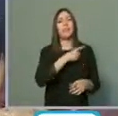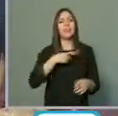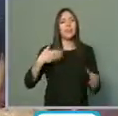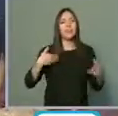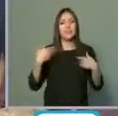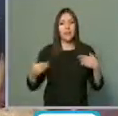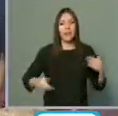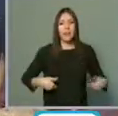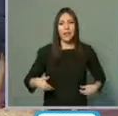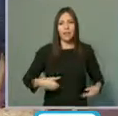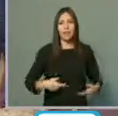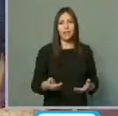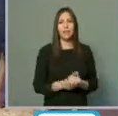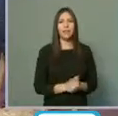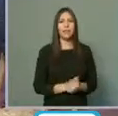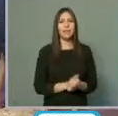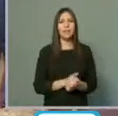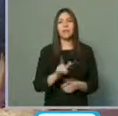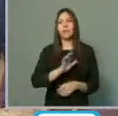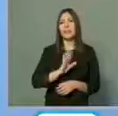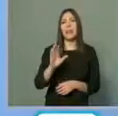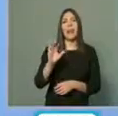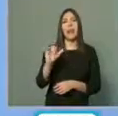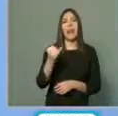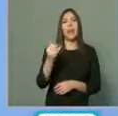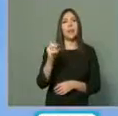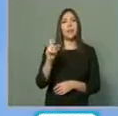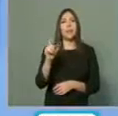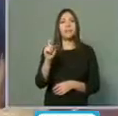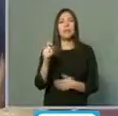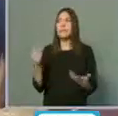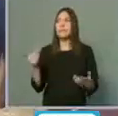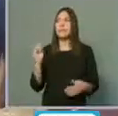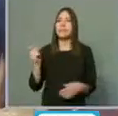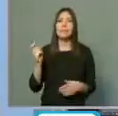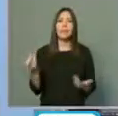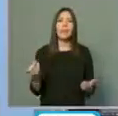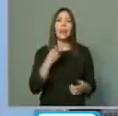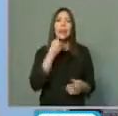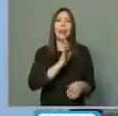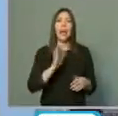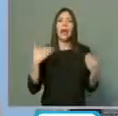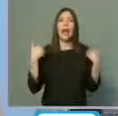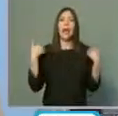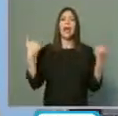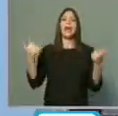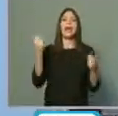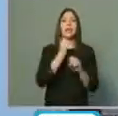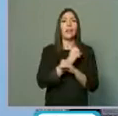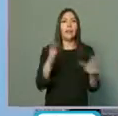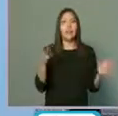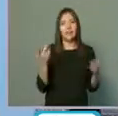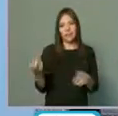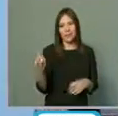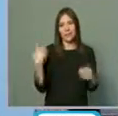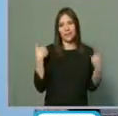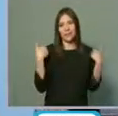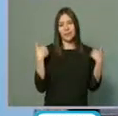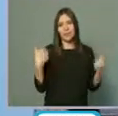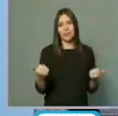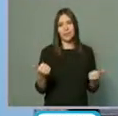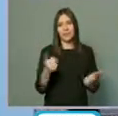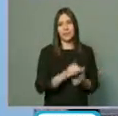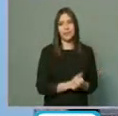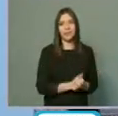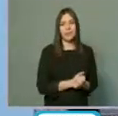el 20. Claro. ¿Cuál 20? Sí. Bueno, eso hay que explicarlo, ¿no? Que caía el teléfono, caía el 20, hasta que no caía el 20 no te